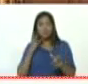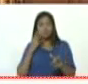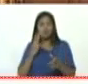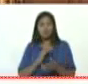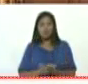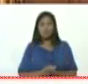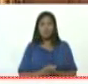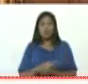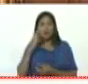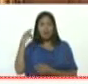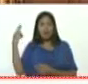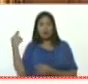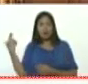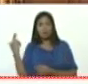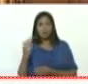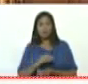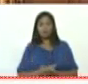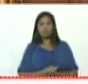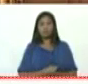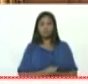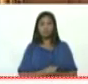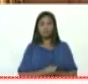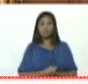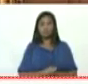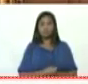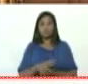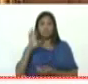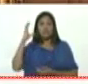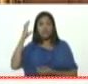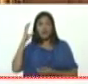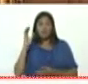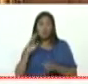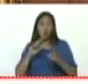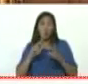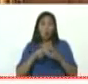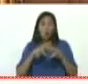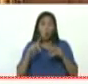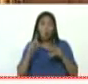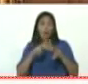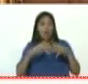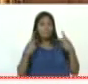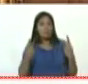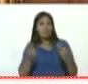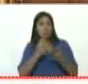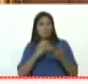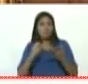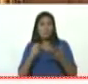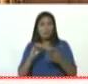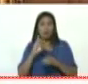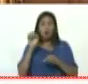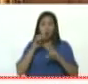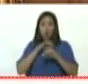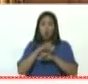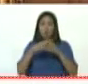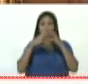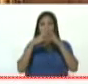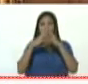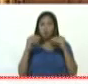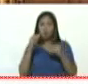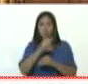En la radio. En la prensa escrita. Esa una gran tarea que tenemos, Jorge Rodríguez. Todos.